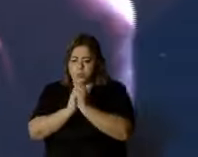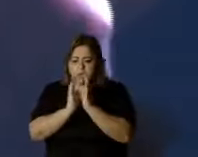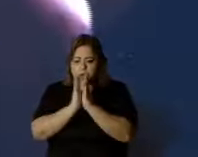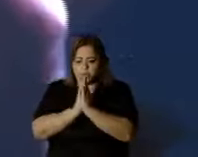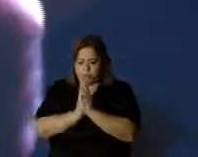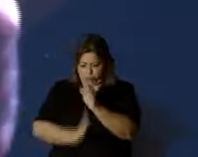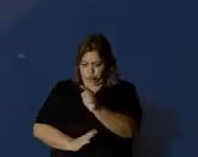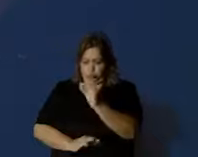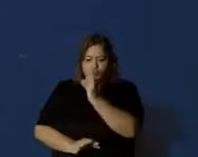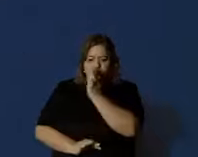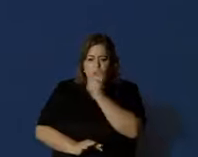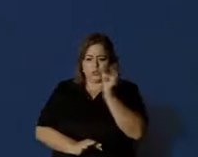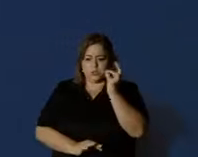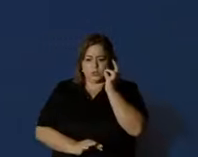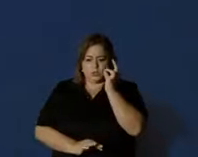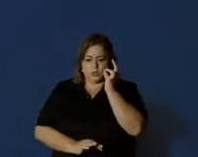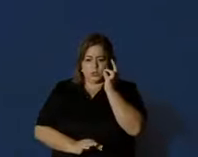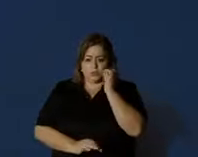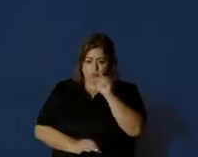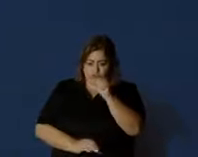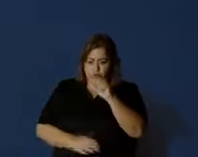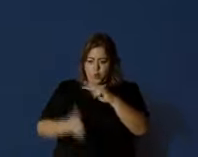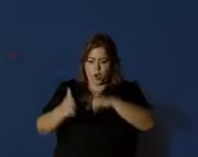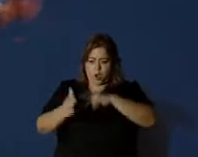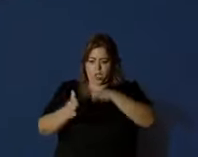ayuno? ¿Cómo está tu lectura